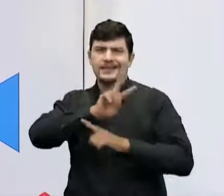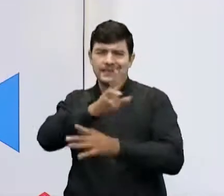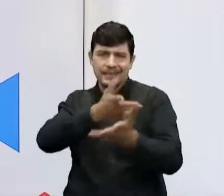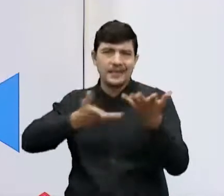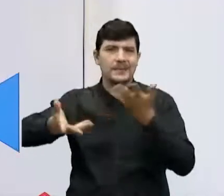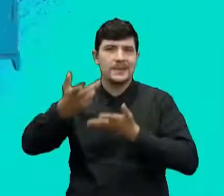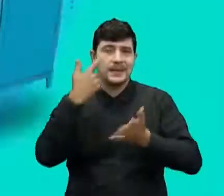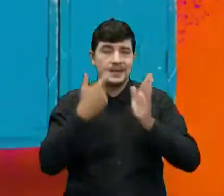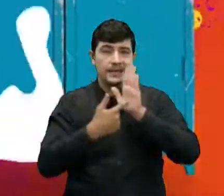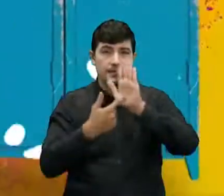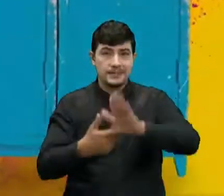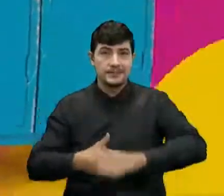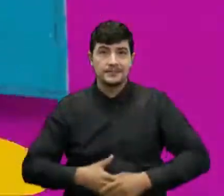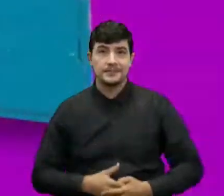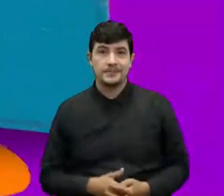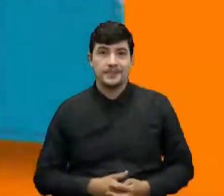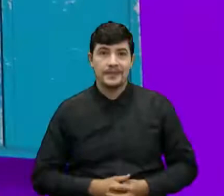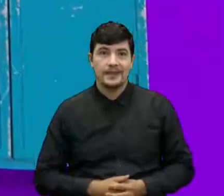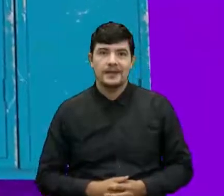parche